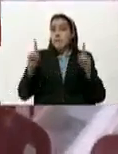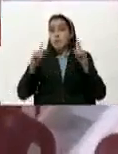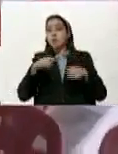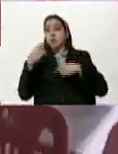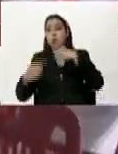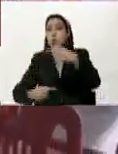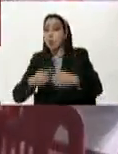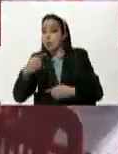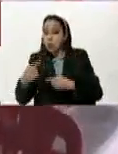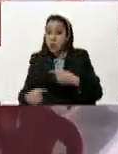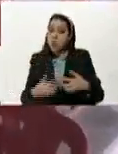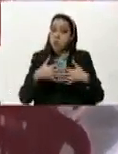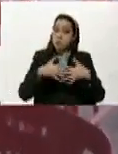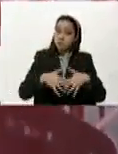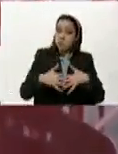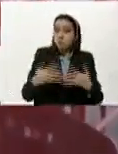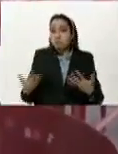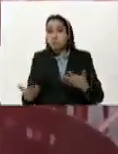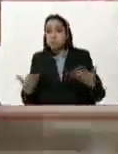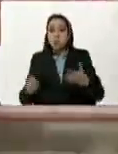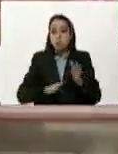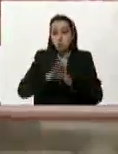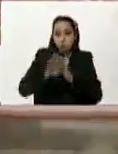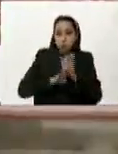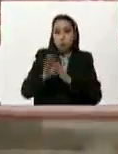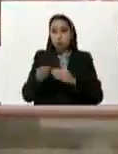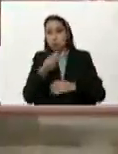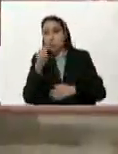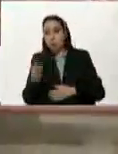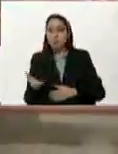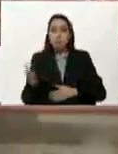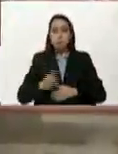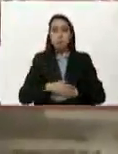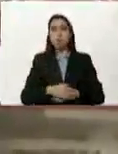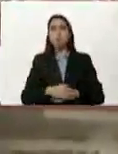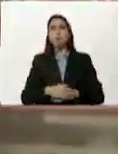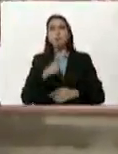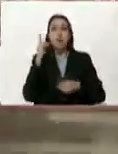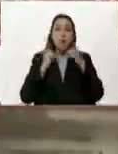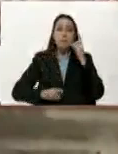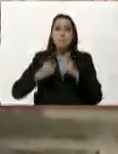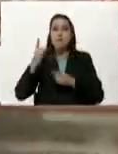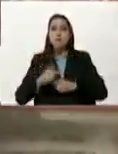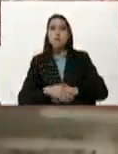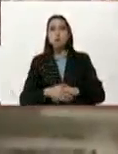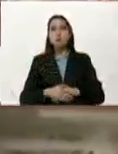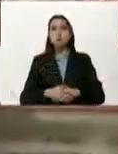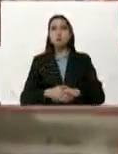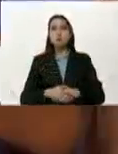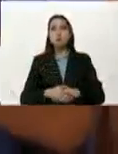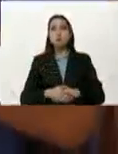día no se hace diariamente no lo no se comen diariamente pues entonces viene esto